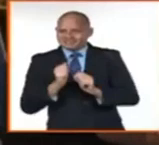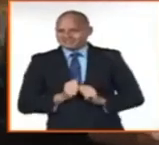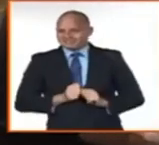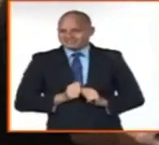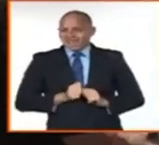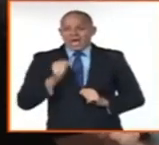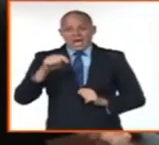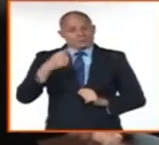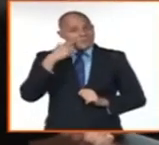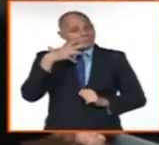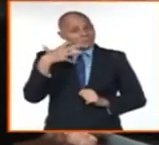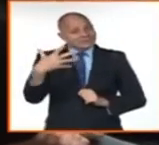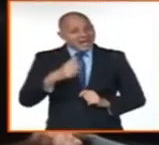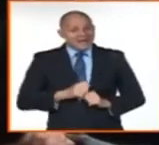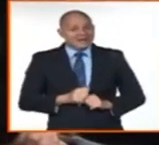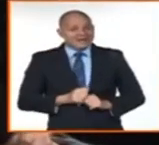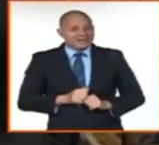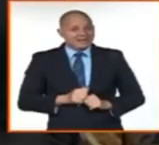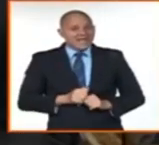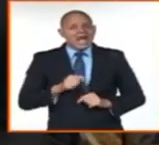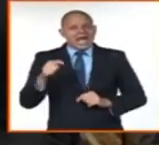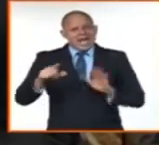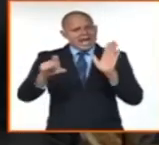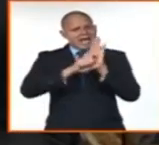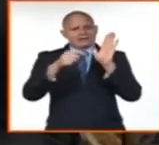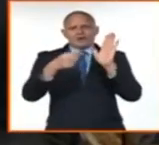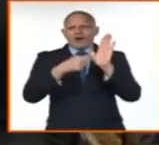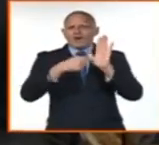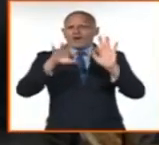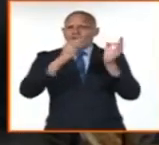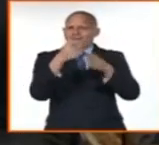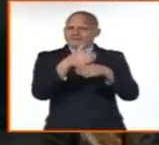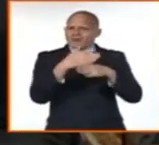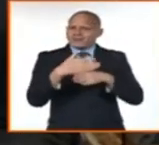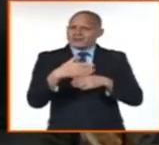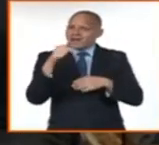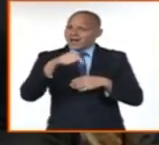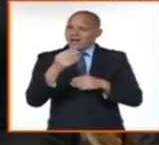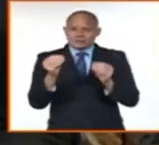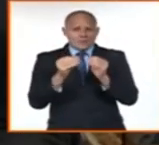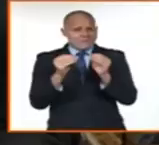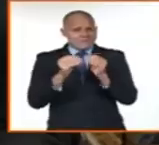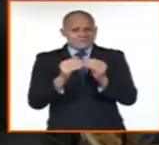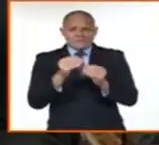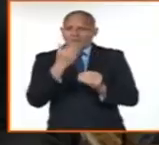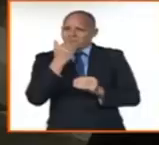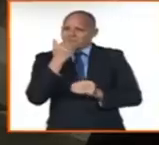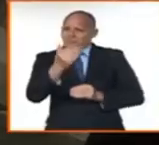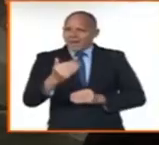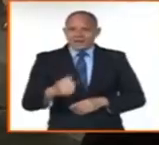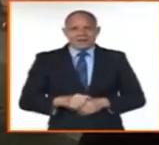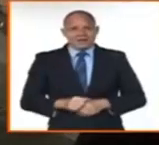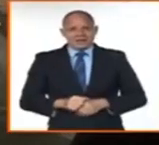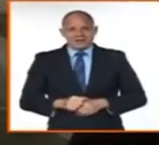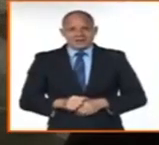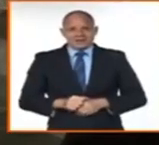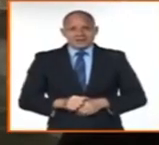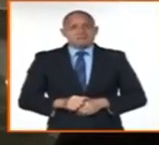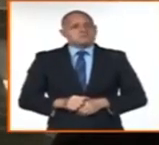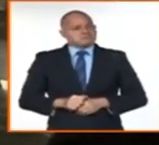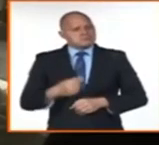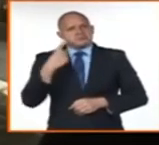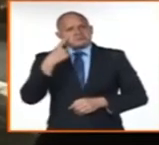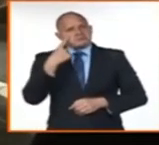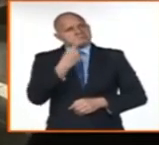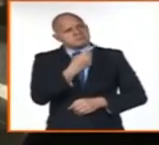Familia, que es un código realmente moderno, emancipador, que reconoce que nosotros en nuestra sociedad tenemos una heterogeneidad